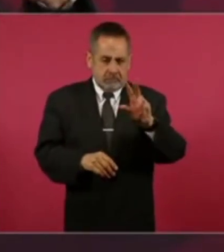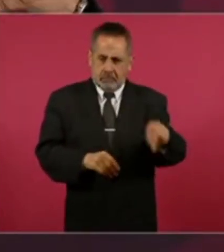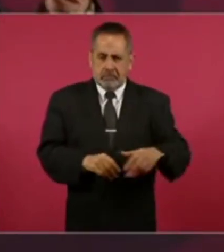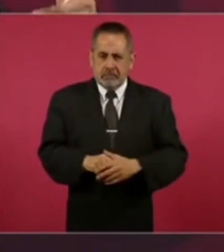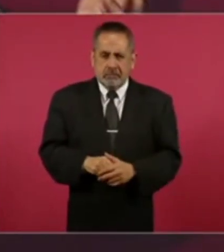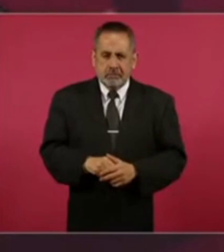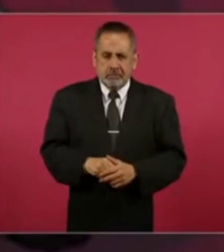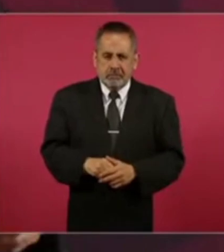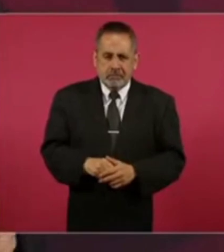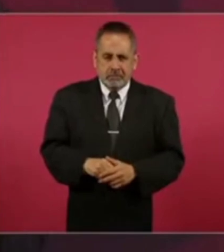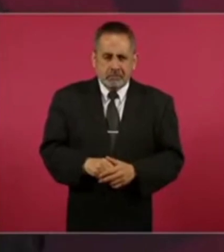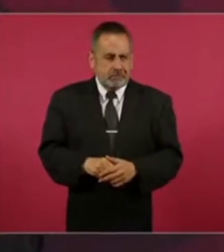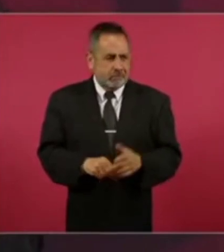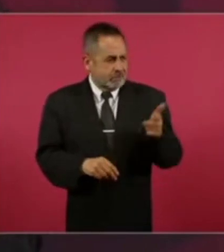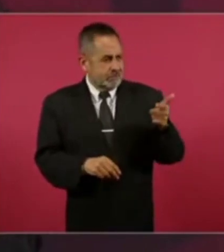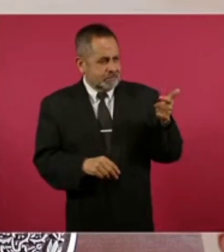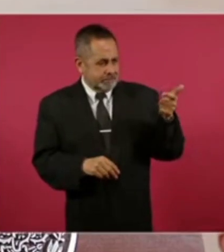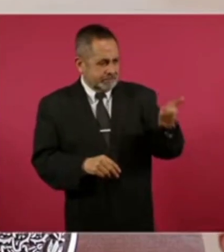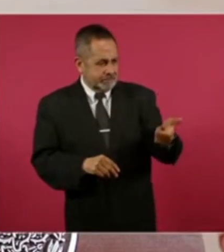que se les pague